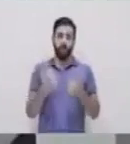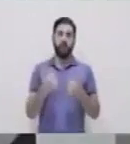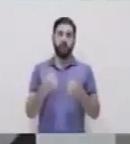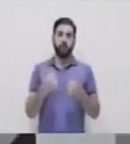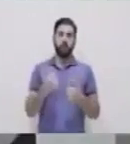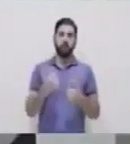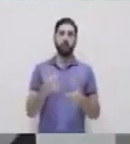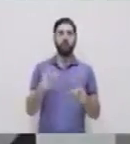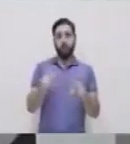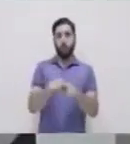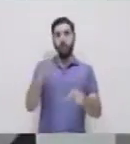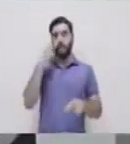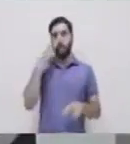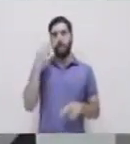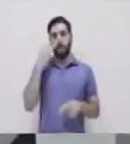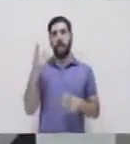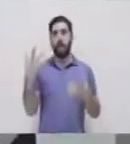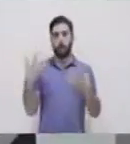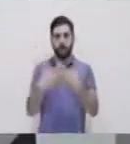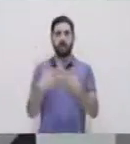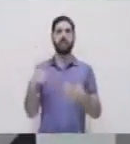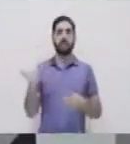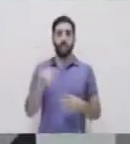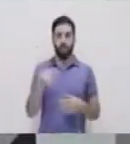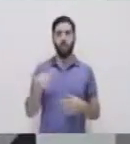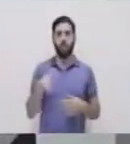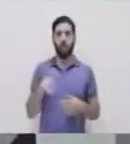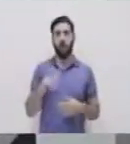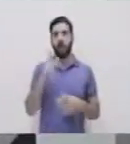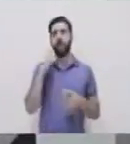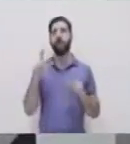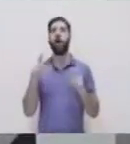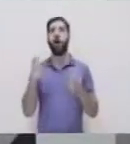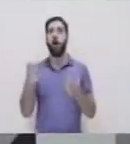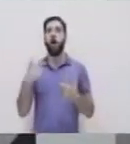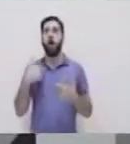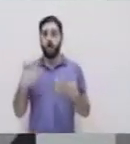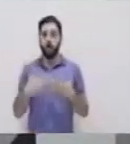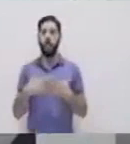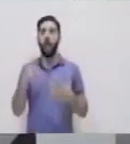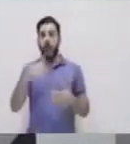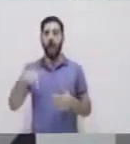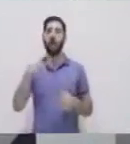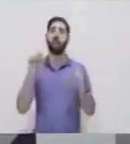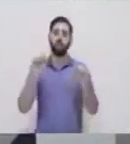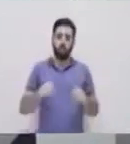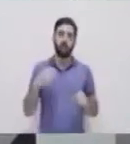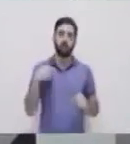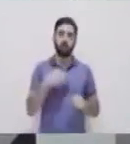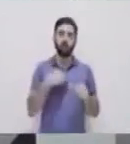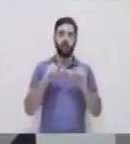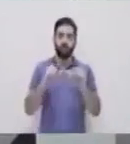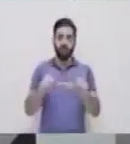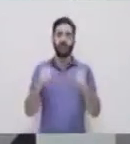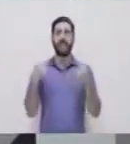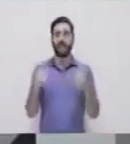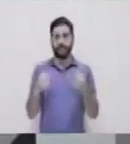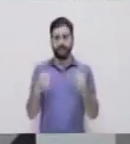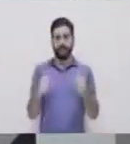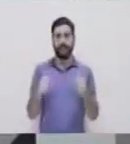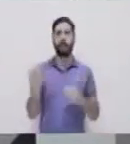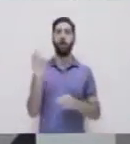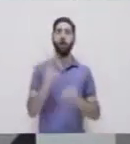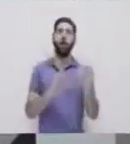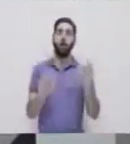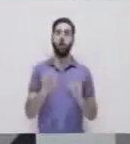que queremos, porque puede darse inclusive con nuestros padres, ¿verdad? Que ellos pueden elegir una carrera por nosotros y que quieren que eso sigamos, tal vez porque